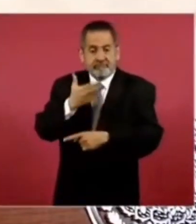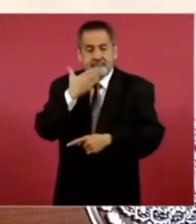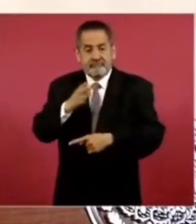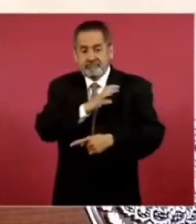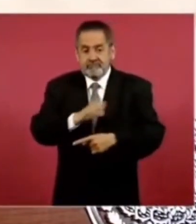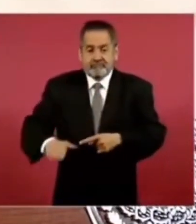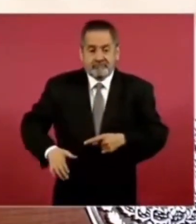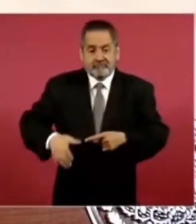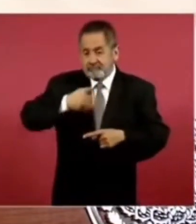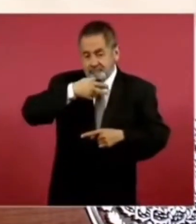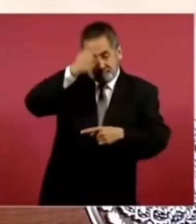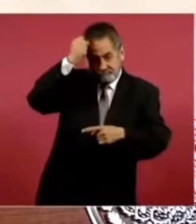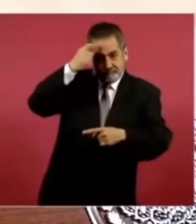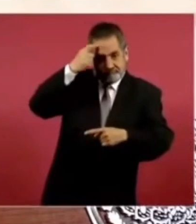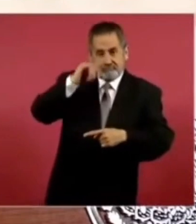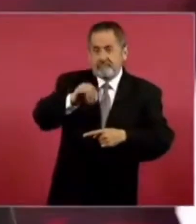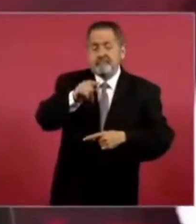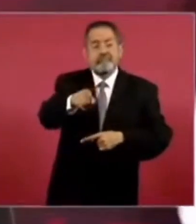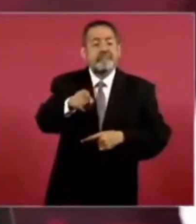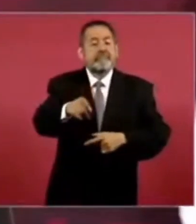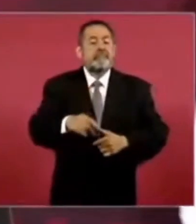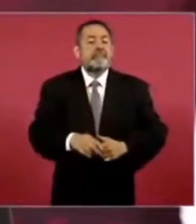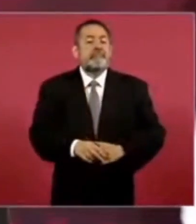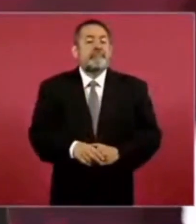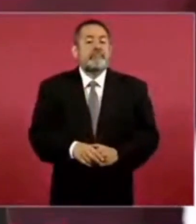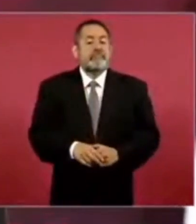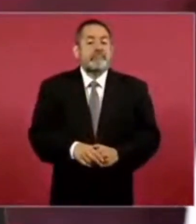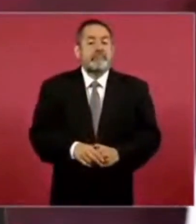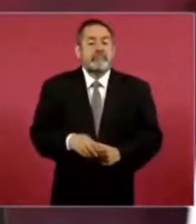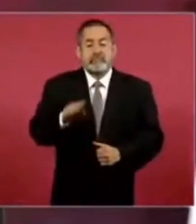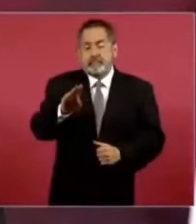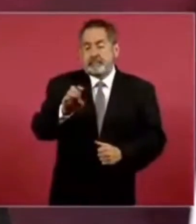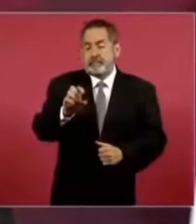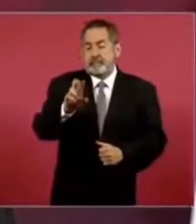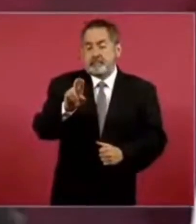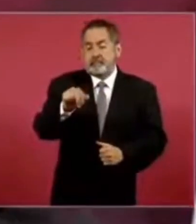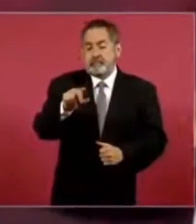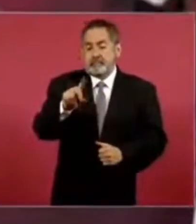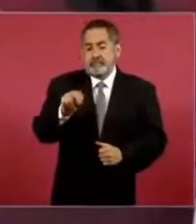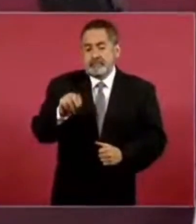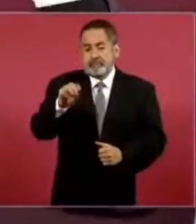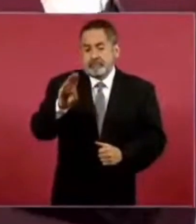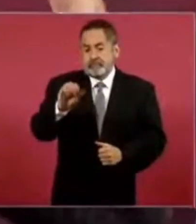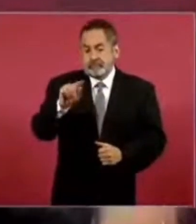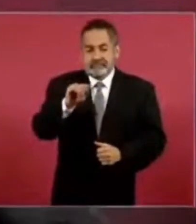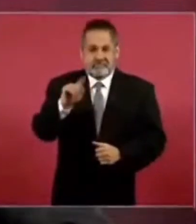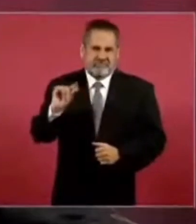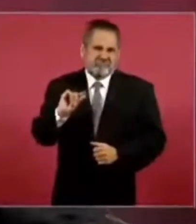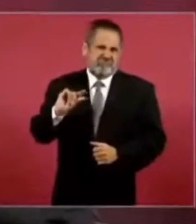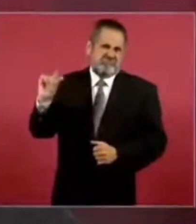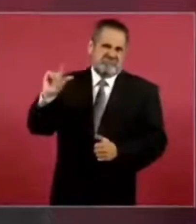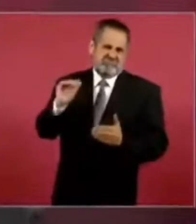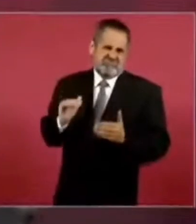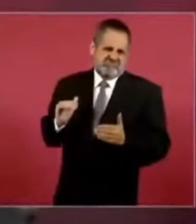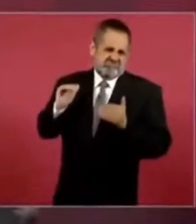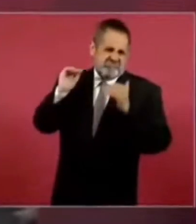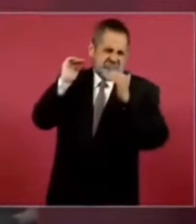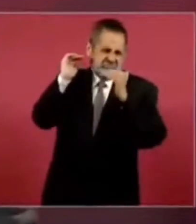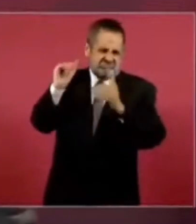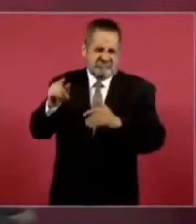candidato a Bernardo btis maestro Bernardo btis